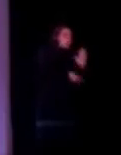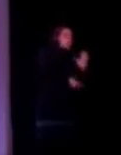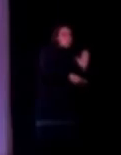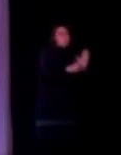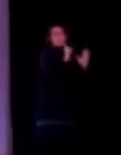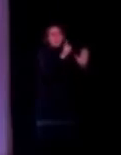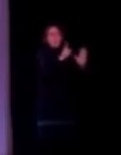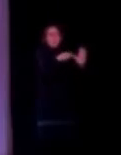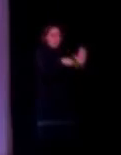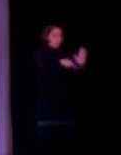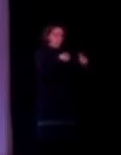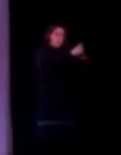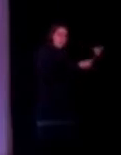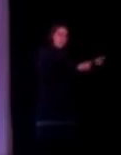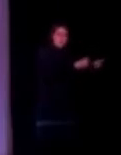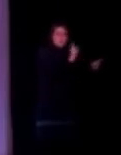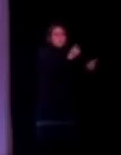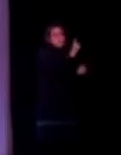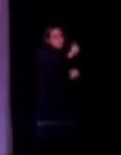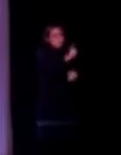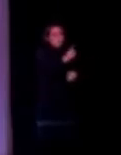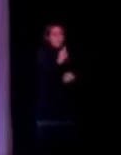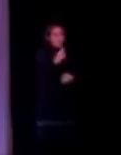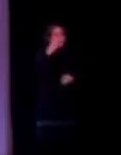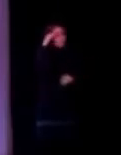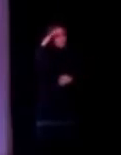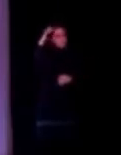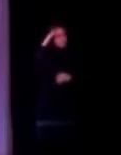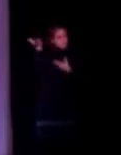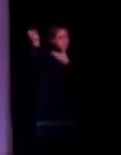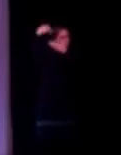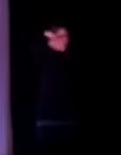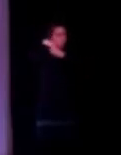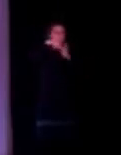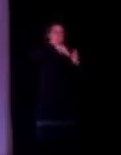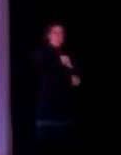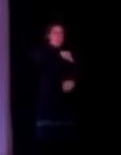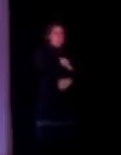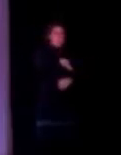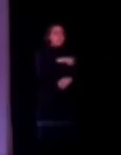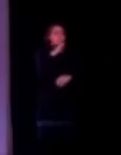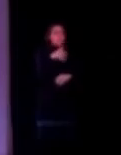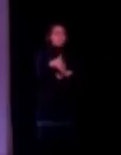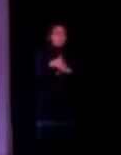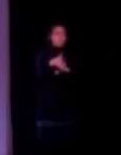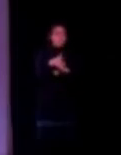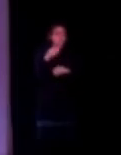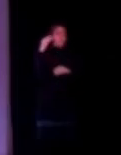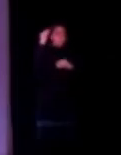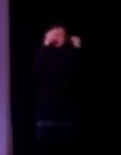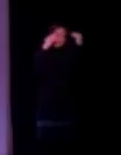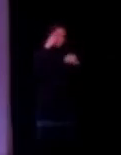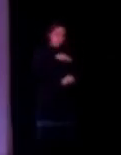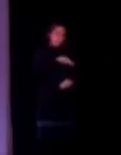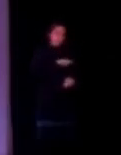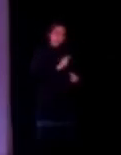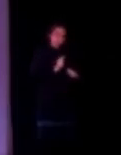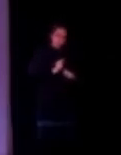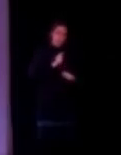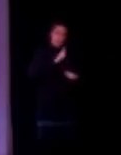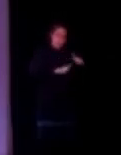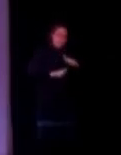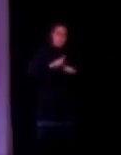que es un pensamiento ético permanente y el afrontamiento de los problemas que genera realmente el pensamiento ético, uno podría pensar